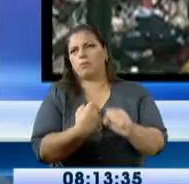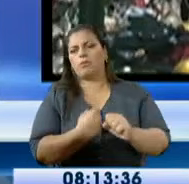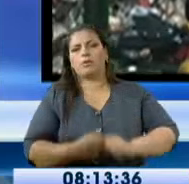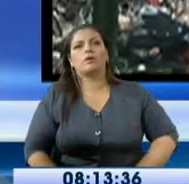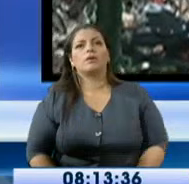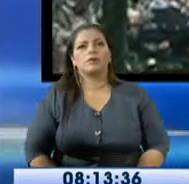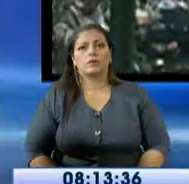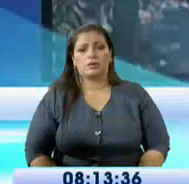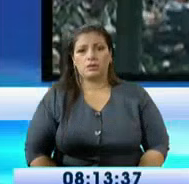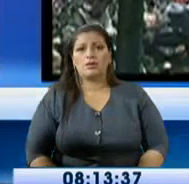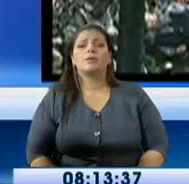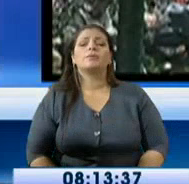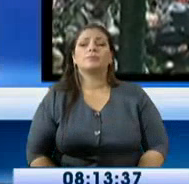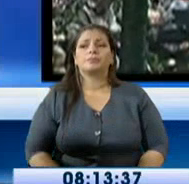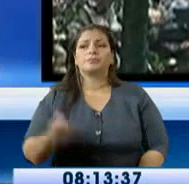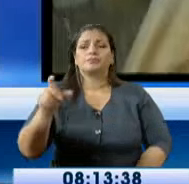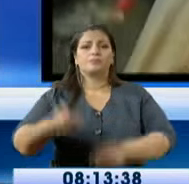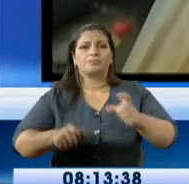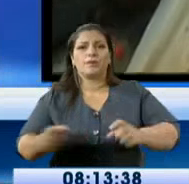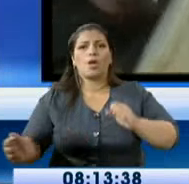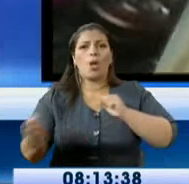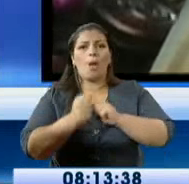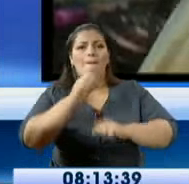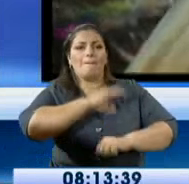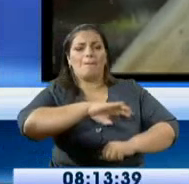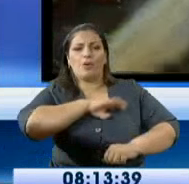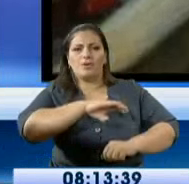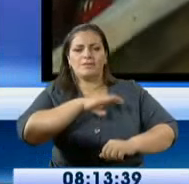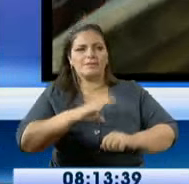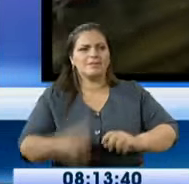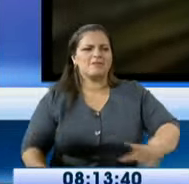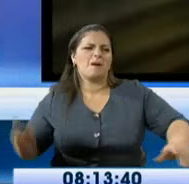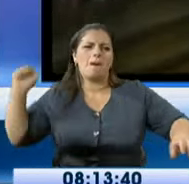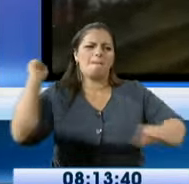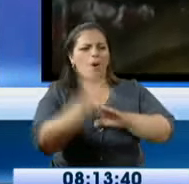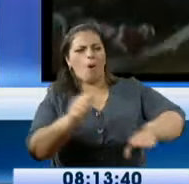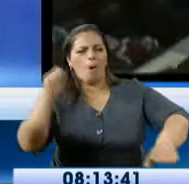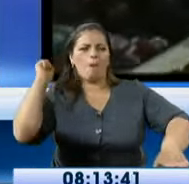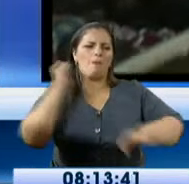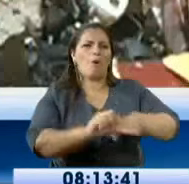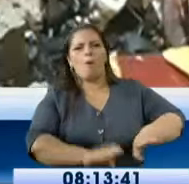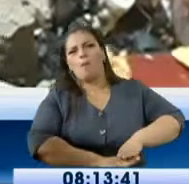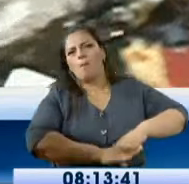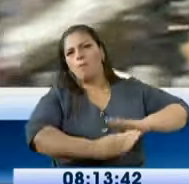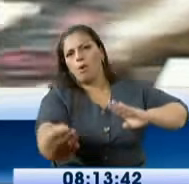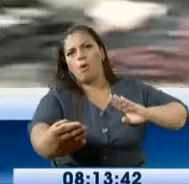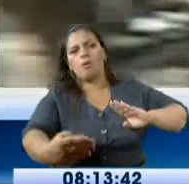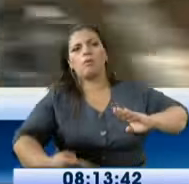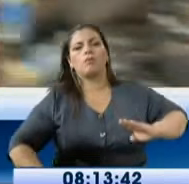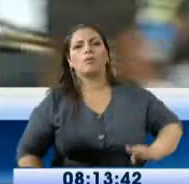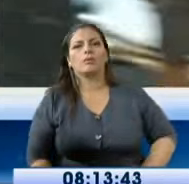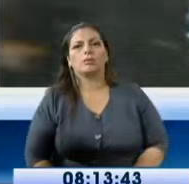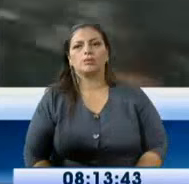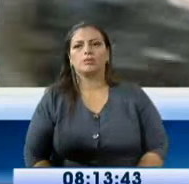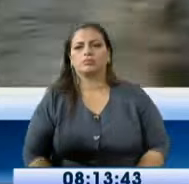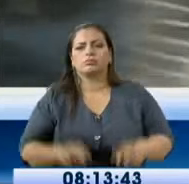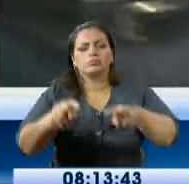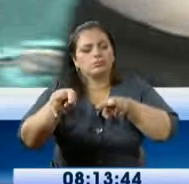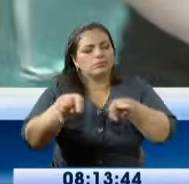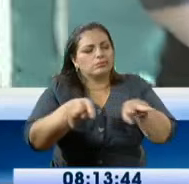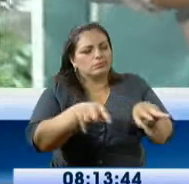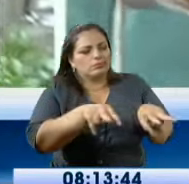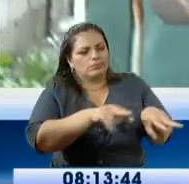forzaban la puerta, ya que los propietarios... felizmente no se encontraban. Prácticamente todo quedó en escombros debido